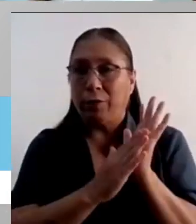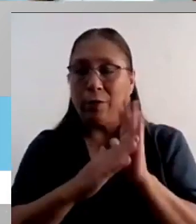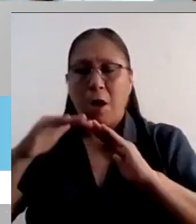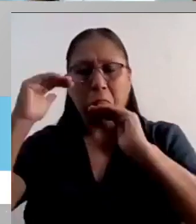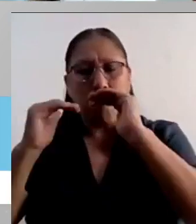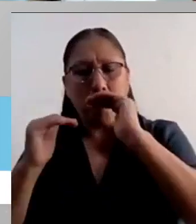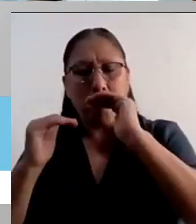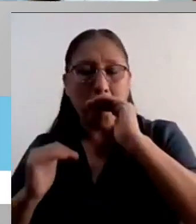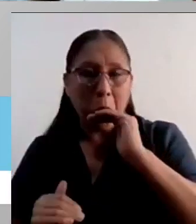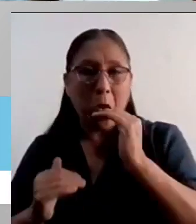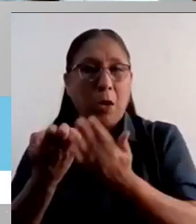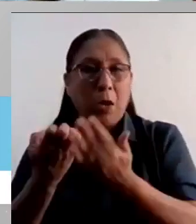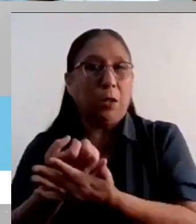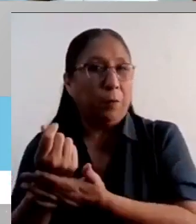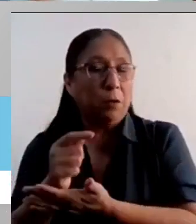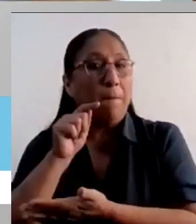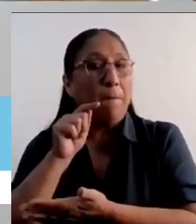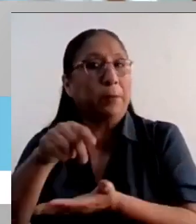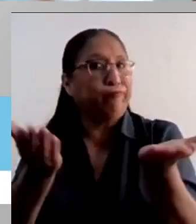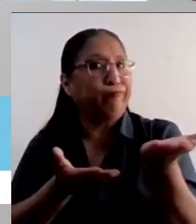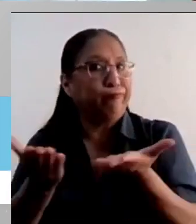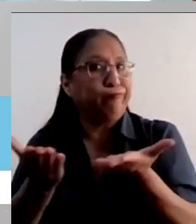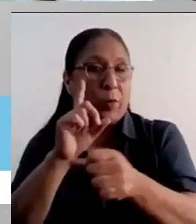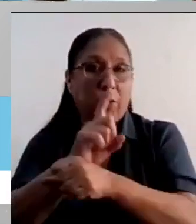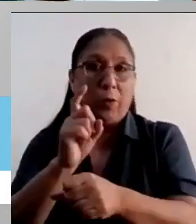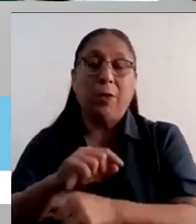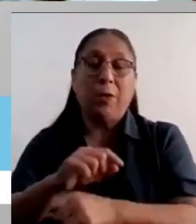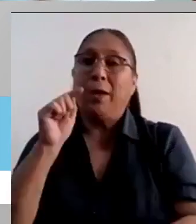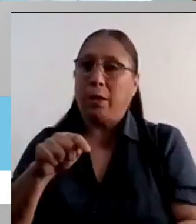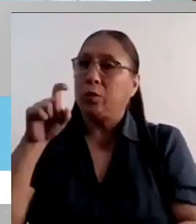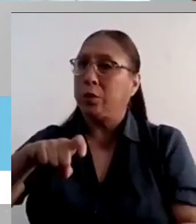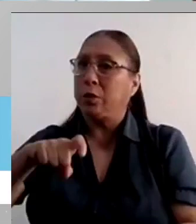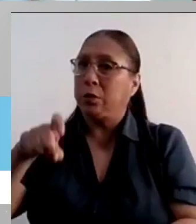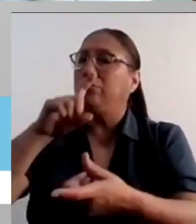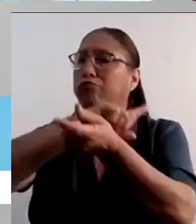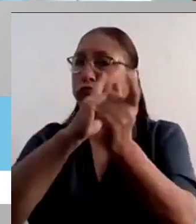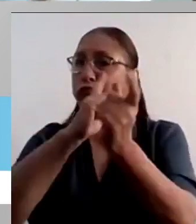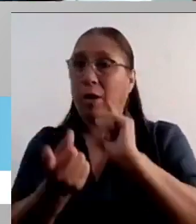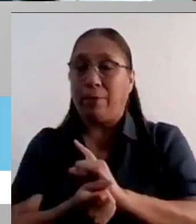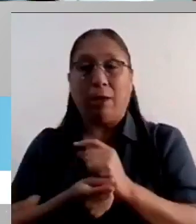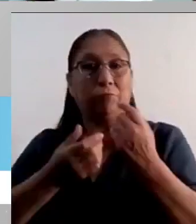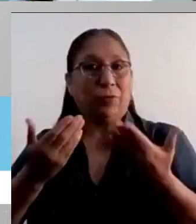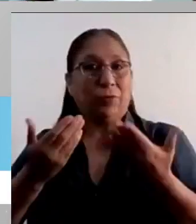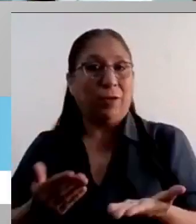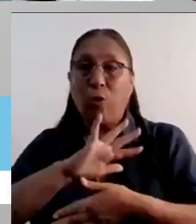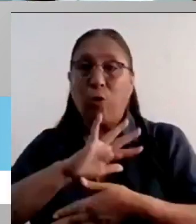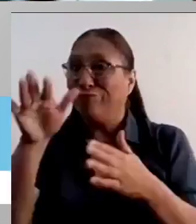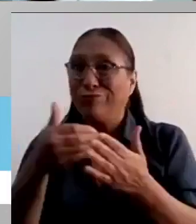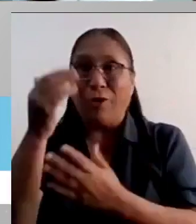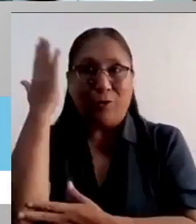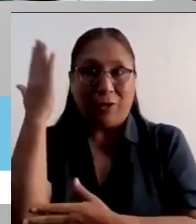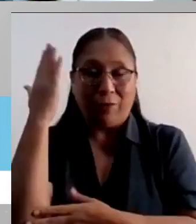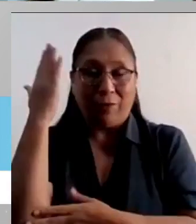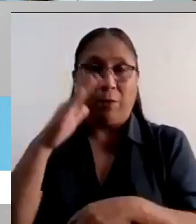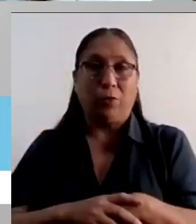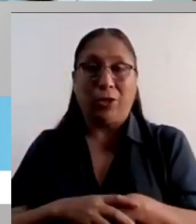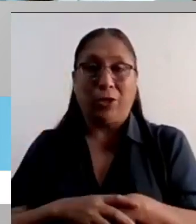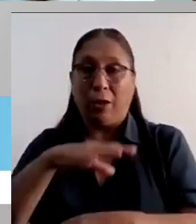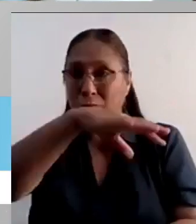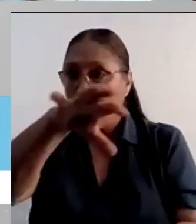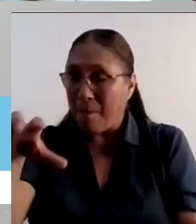del presupuesto para este servicio educativo. Esto hay que revertirlo, porque además todos sabemos que las condiciones